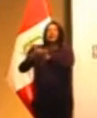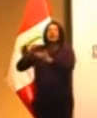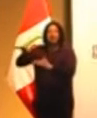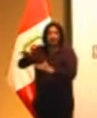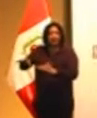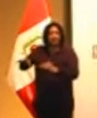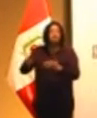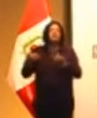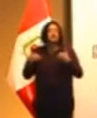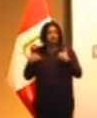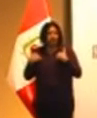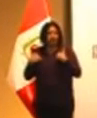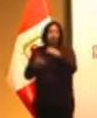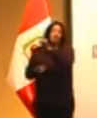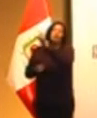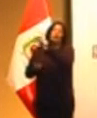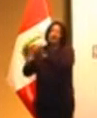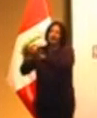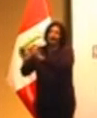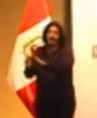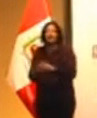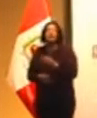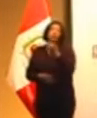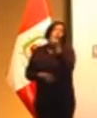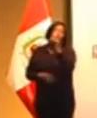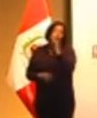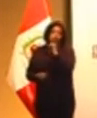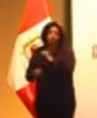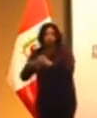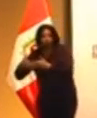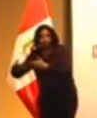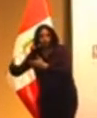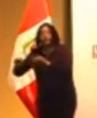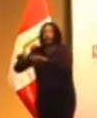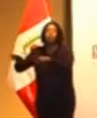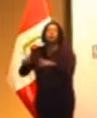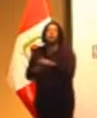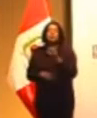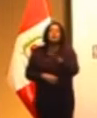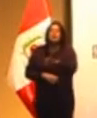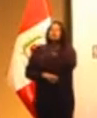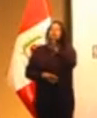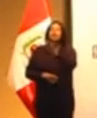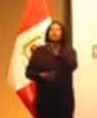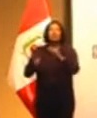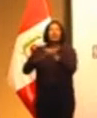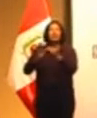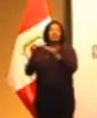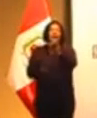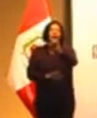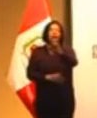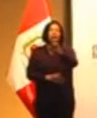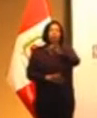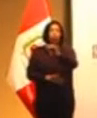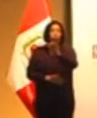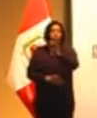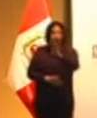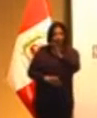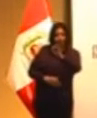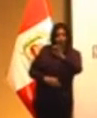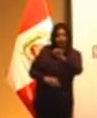tener una casa del adulto mayor o de la juventud prolongada en la zona, y conseguimos la casa de Aljovín,